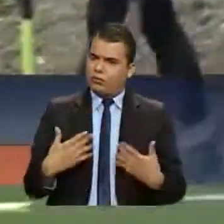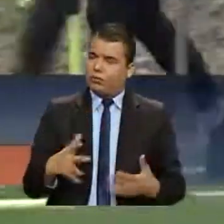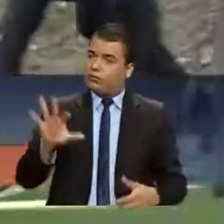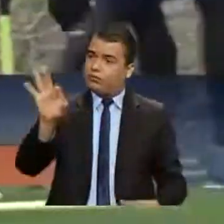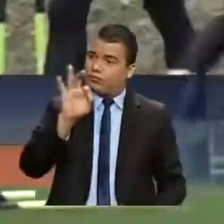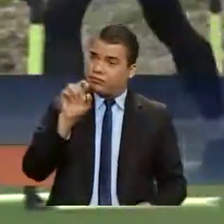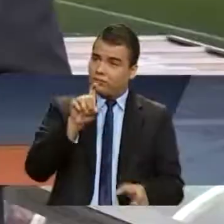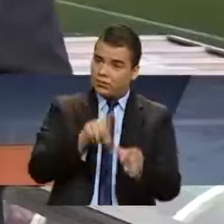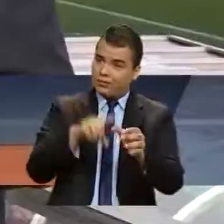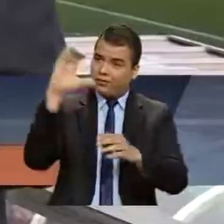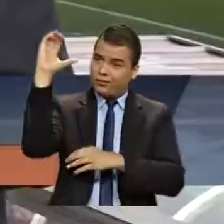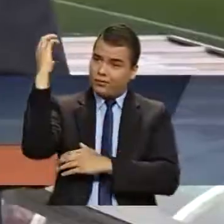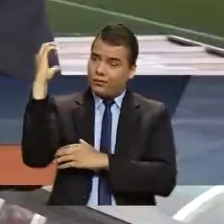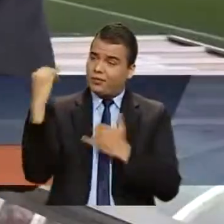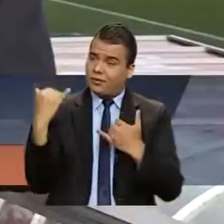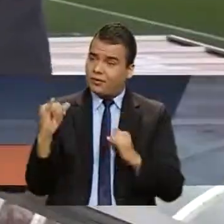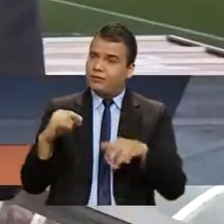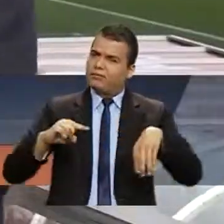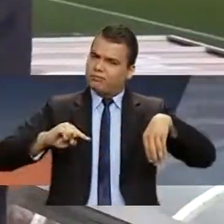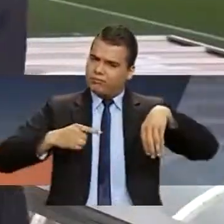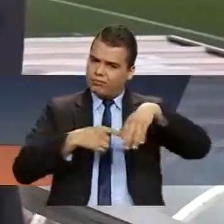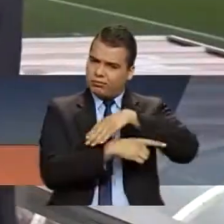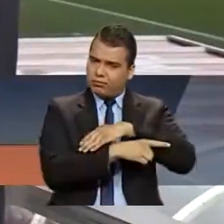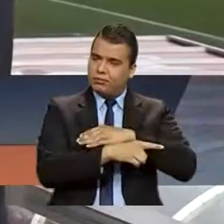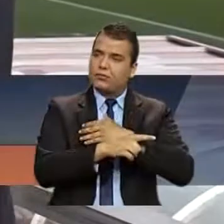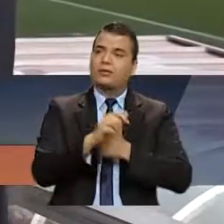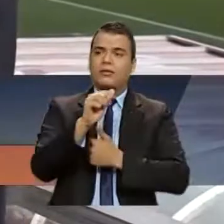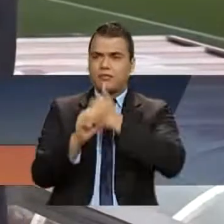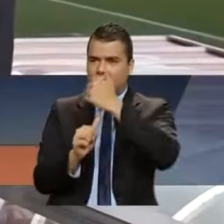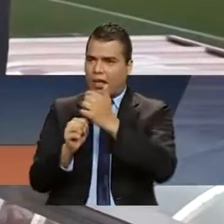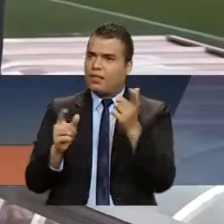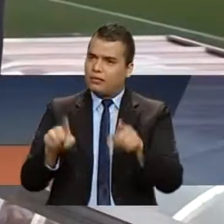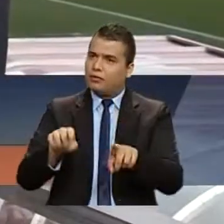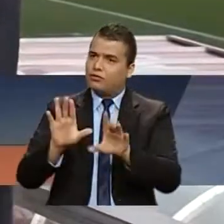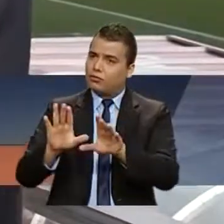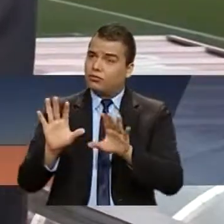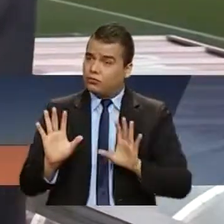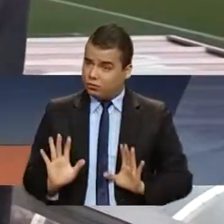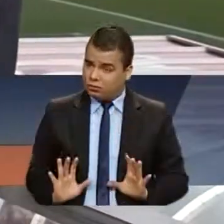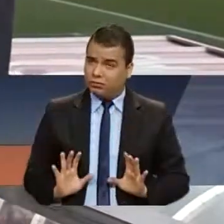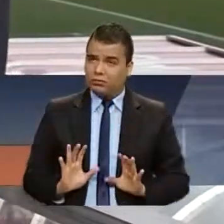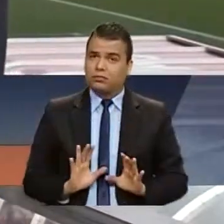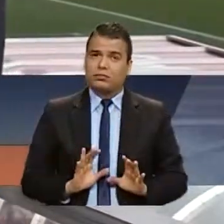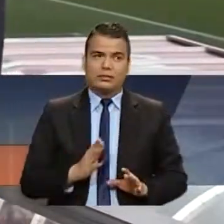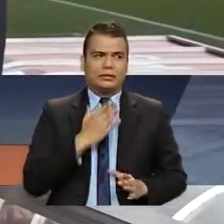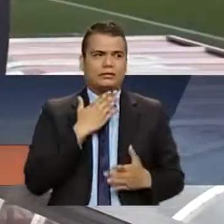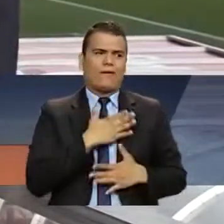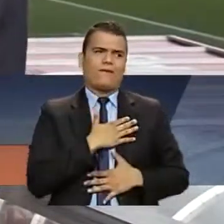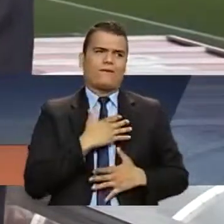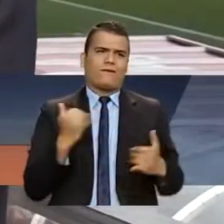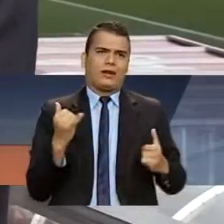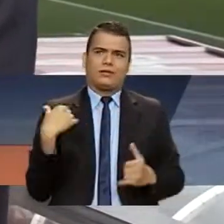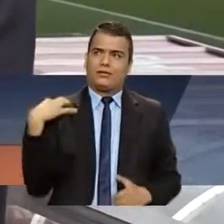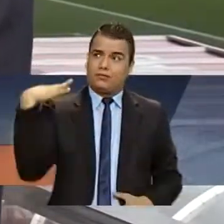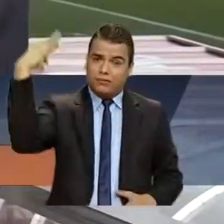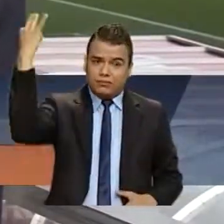José Néstor Pekerman en donde marcaste gol e hiciste asistencia. Sí, feliz por esa convocatoria que tuve,